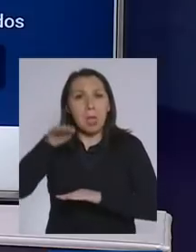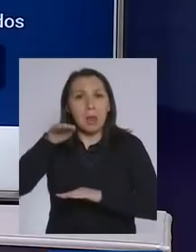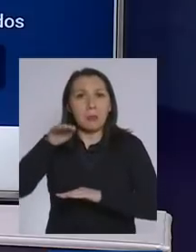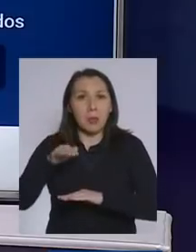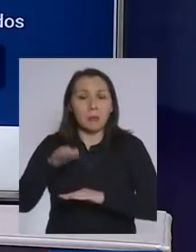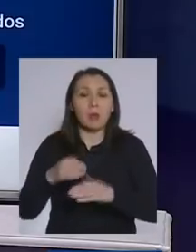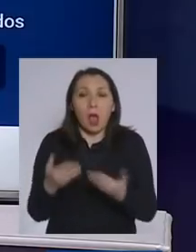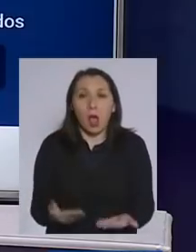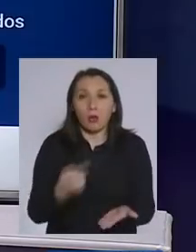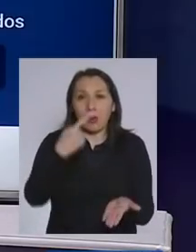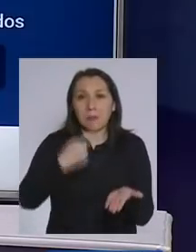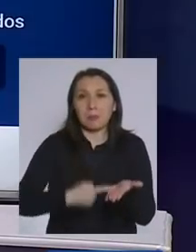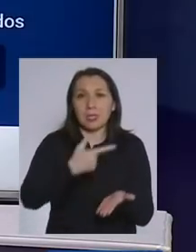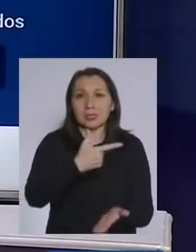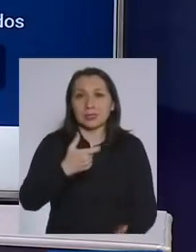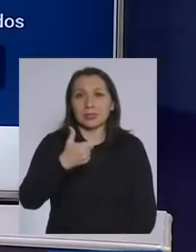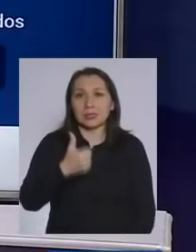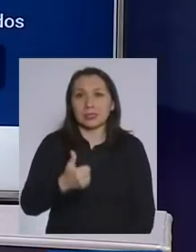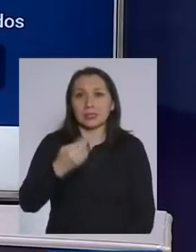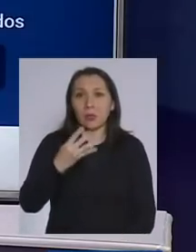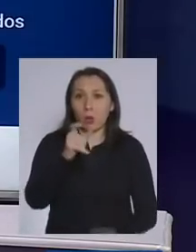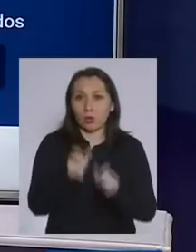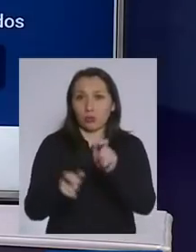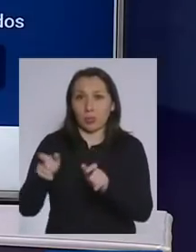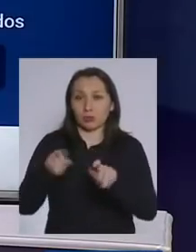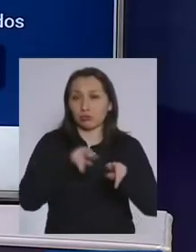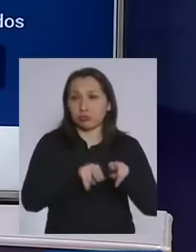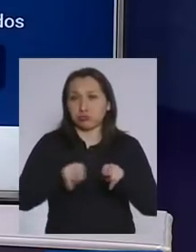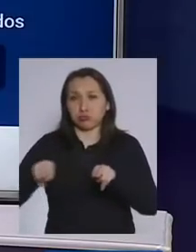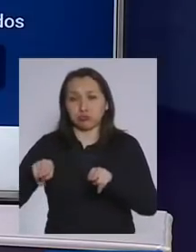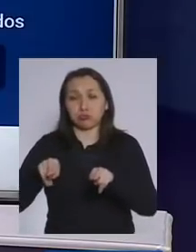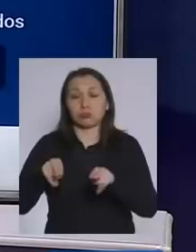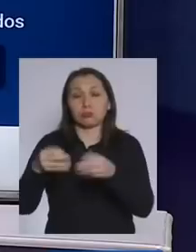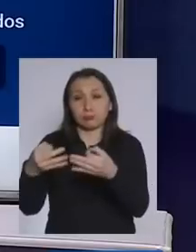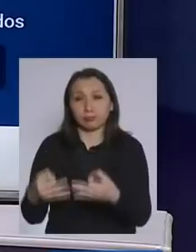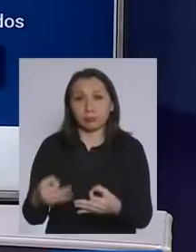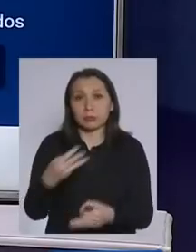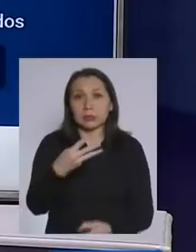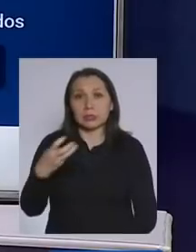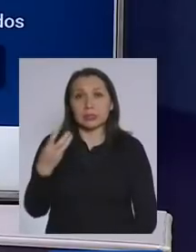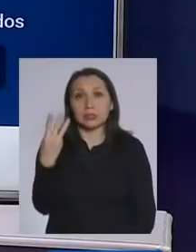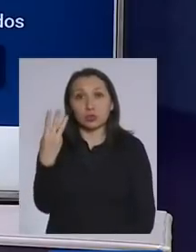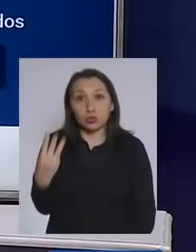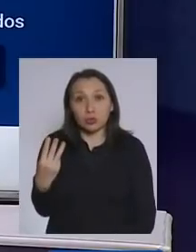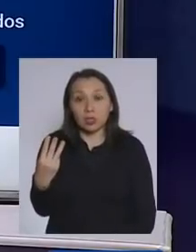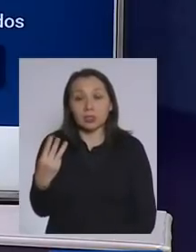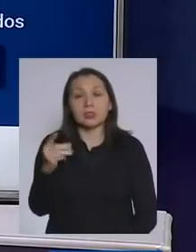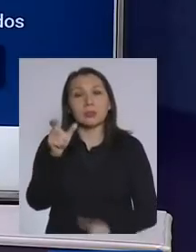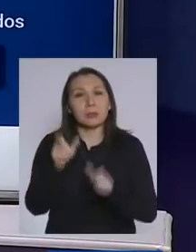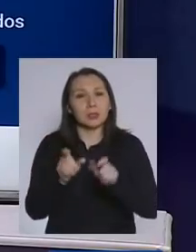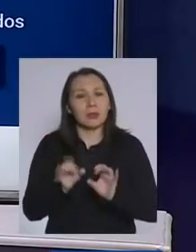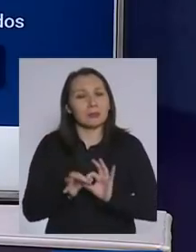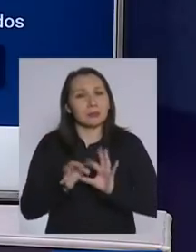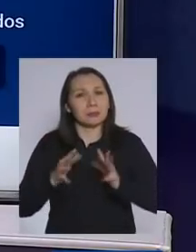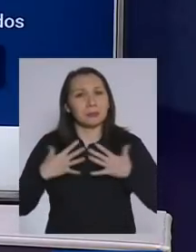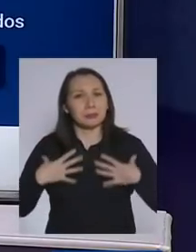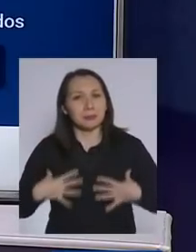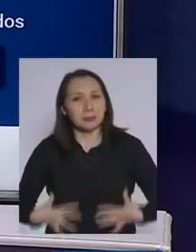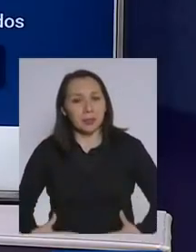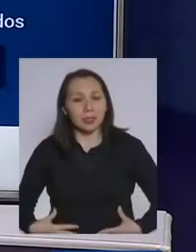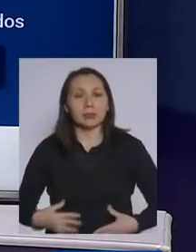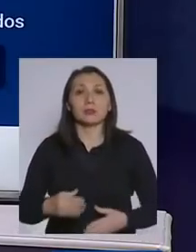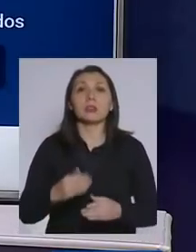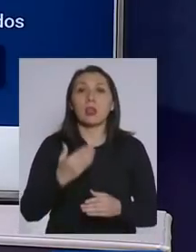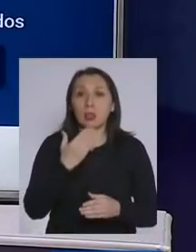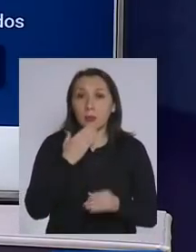hay 1.764 personas, de las cuales 303 se encuentran en un estado crítico,